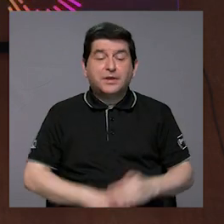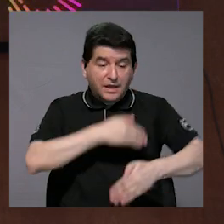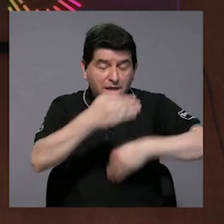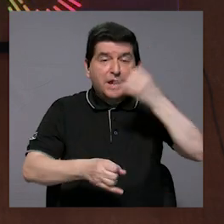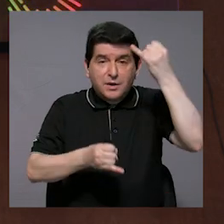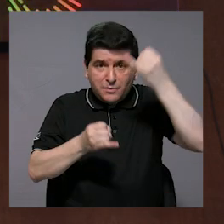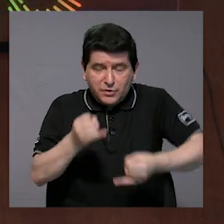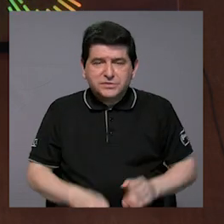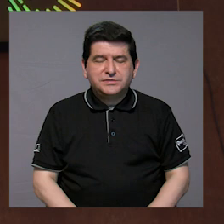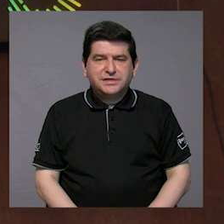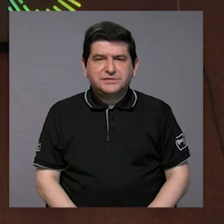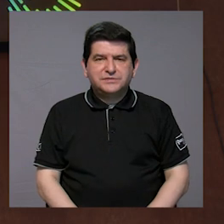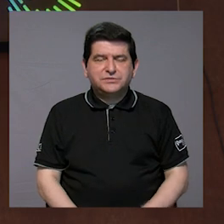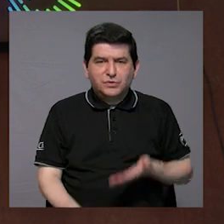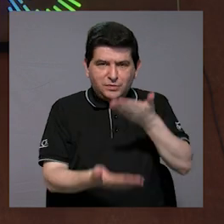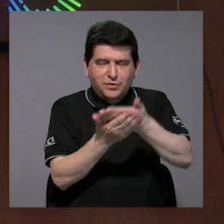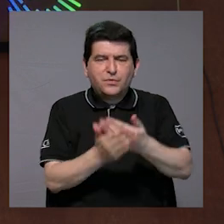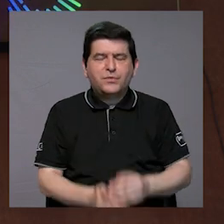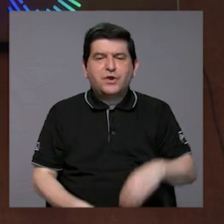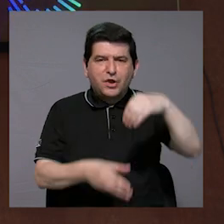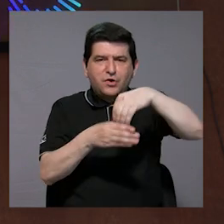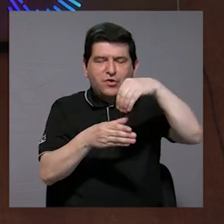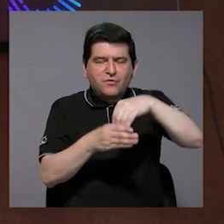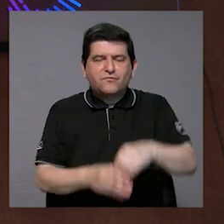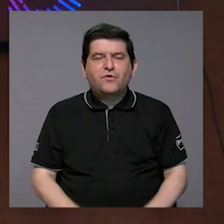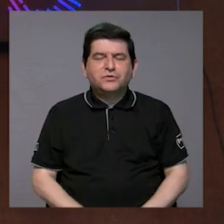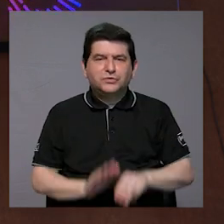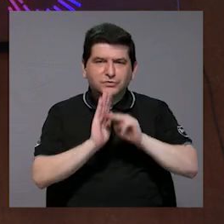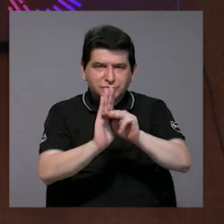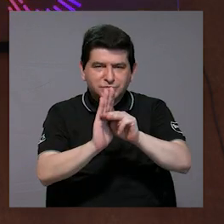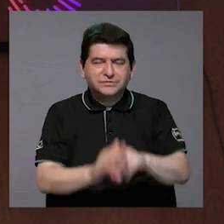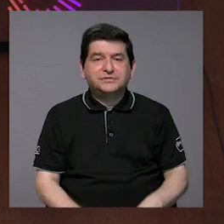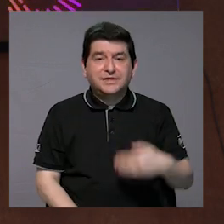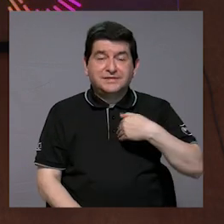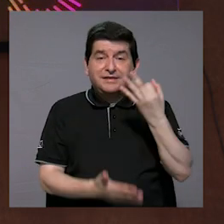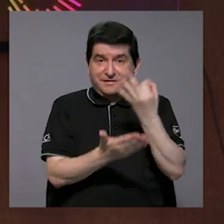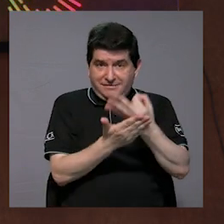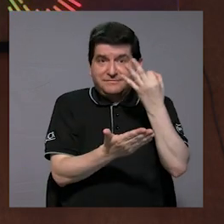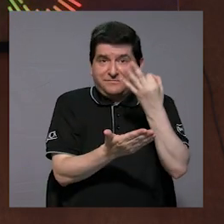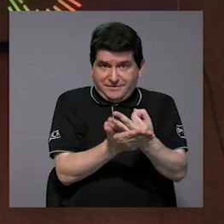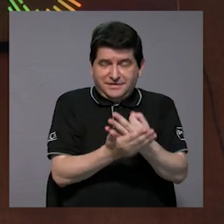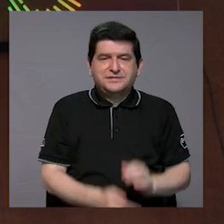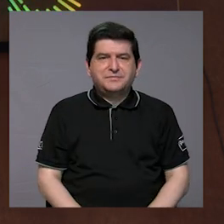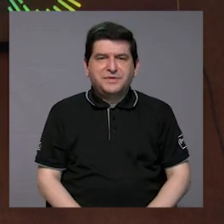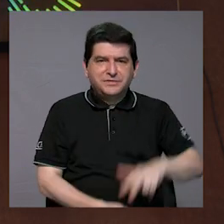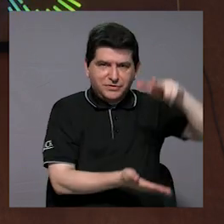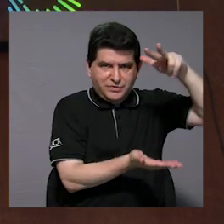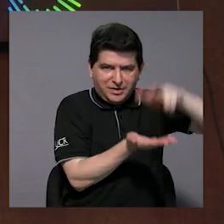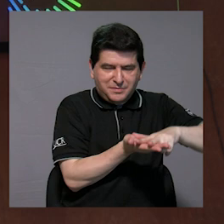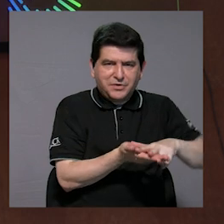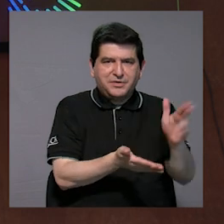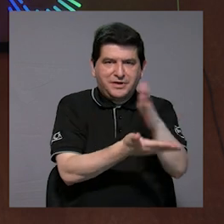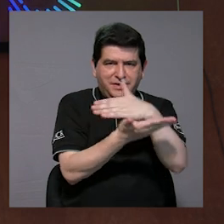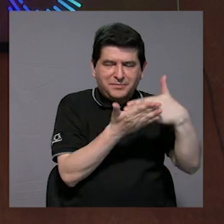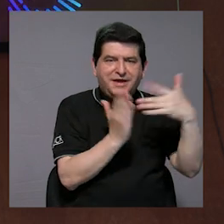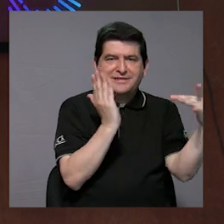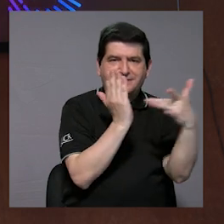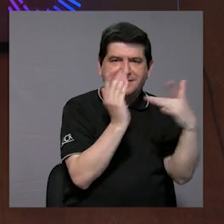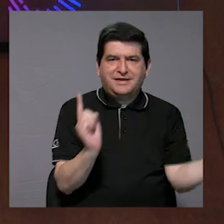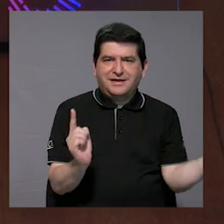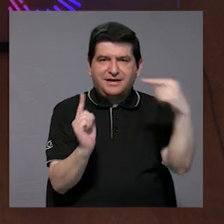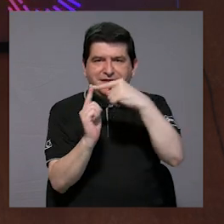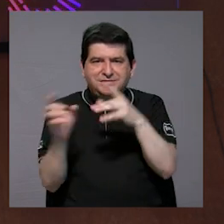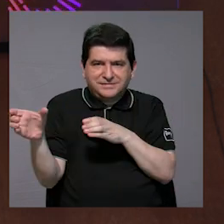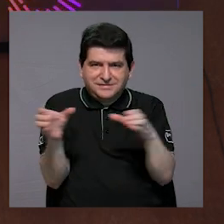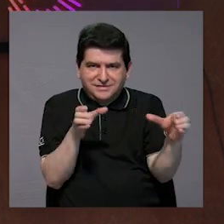y también este proceso culmina en la postulación de fondos de prototipado, lo que quiere decir que van a recibir financiamiento para validar desde